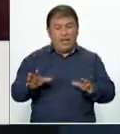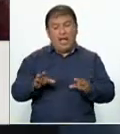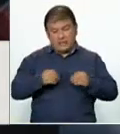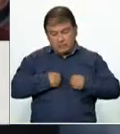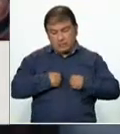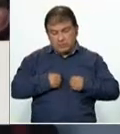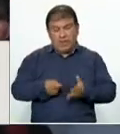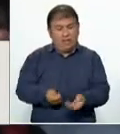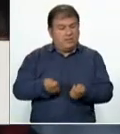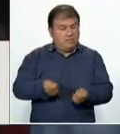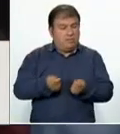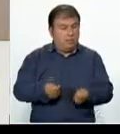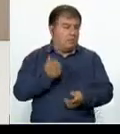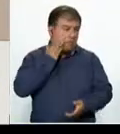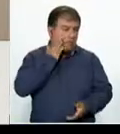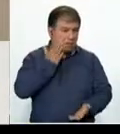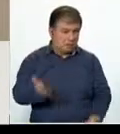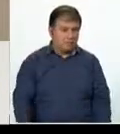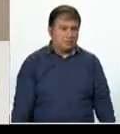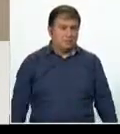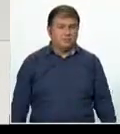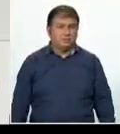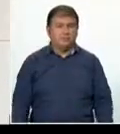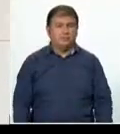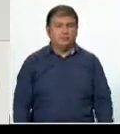aceptando a insistencia de su madre.